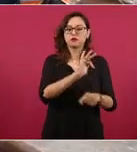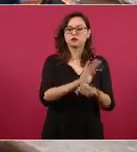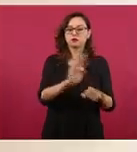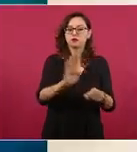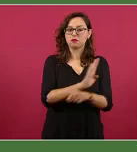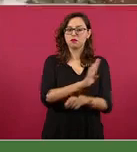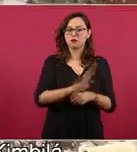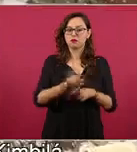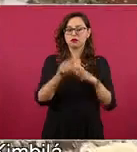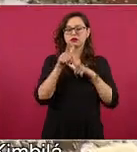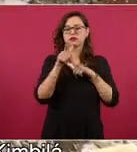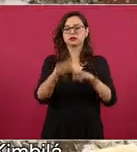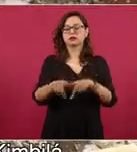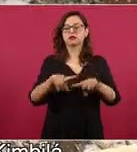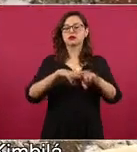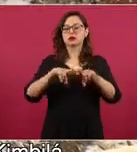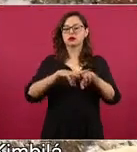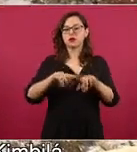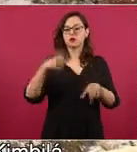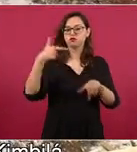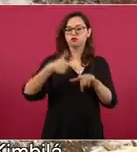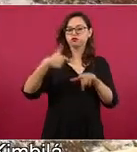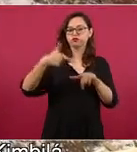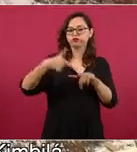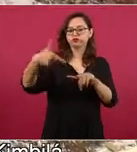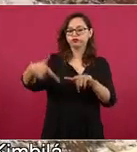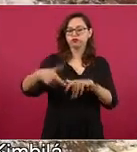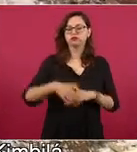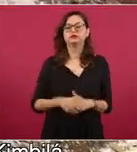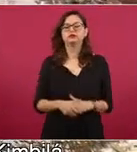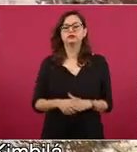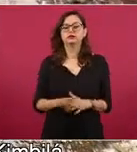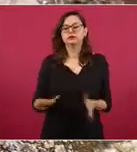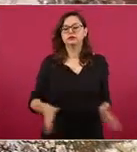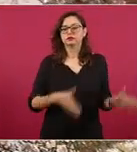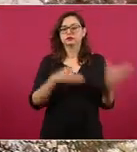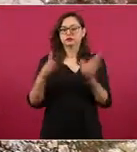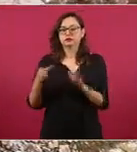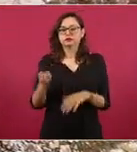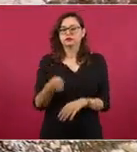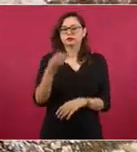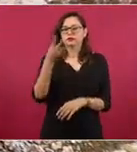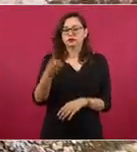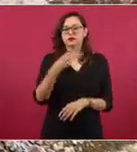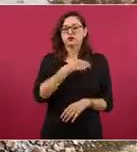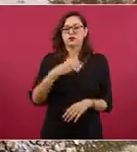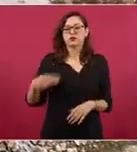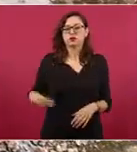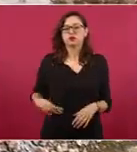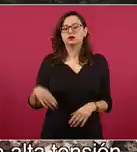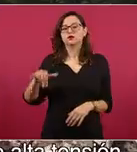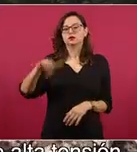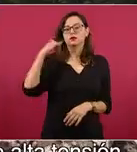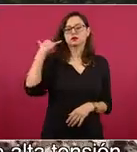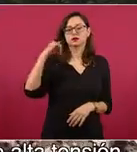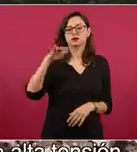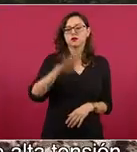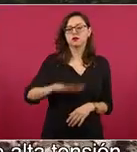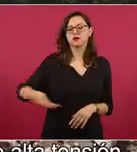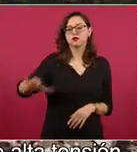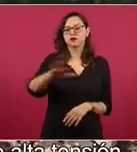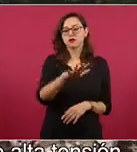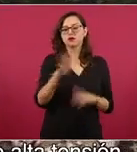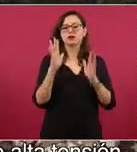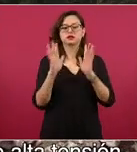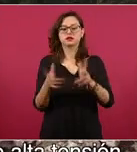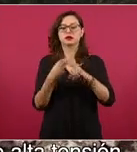rieles. En el tramo 3, cerca de la localidad de Quimbilá, municipio de Izamal, en Yucatán, avanza la